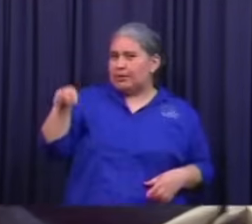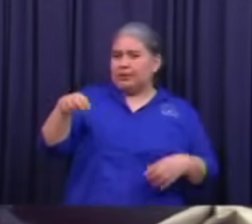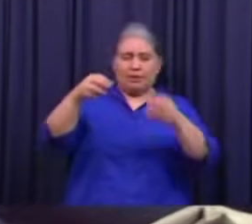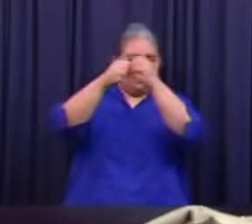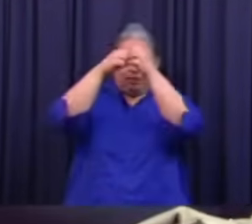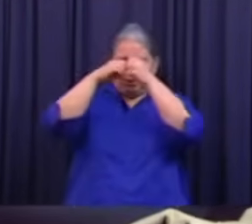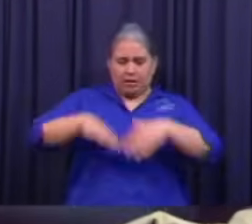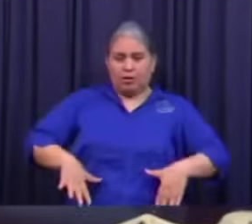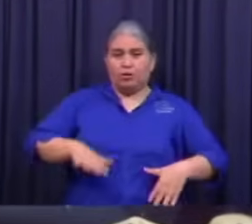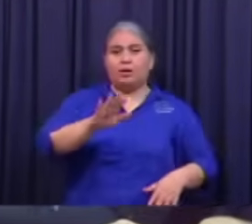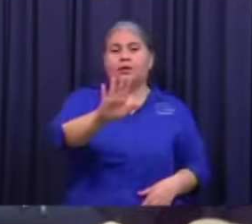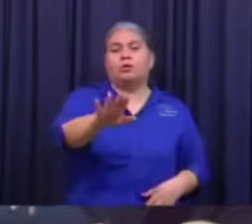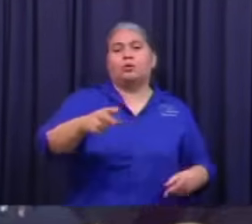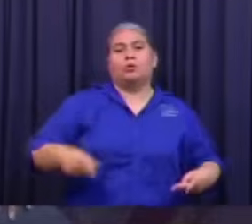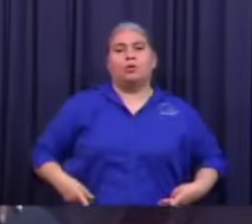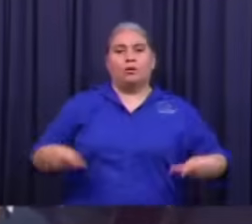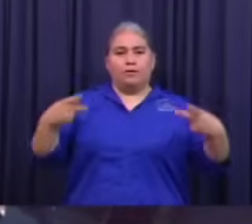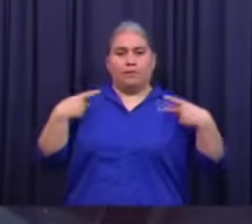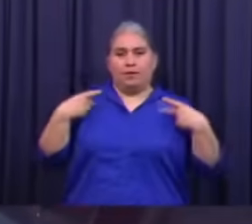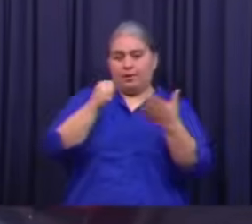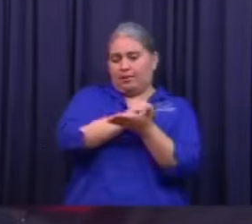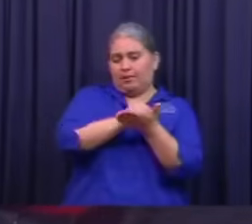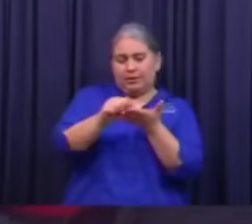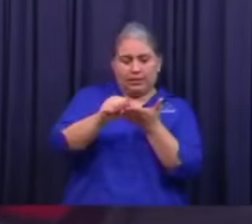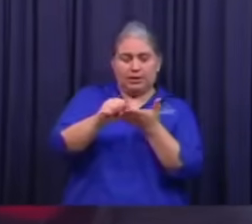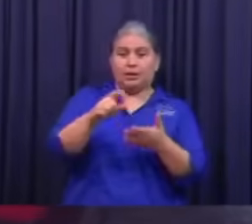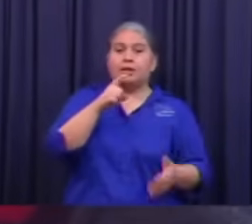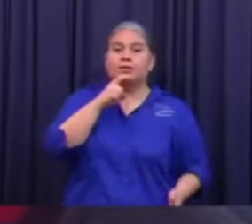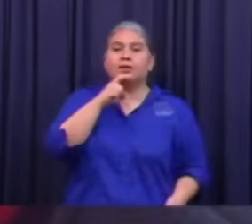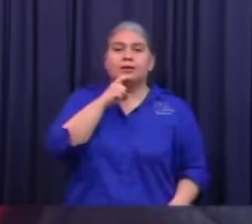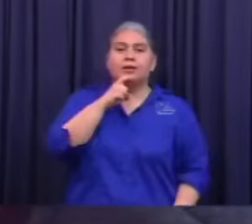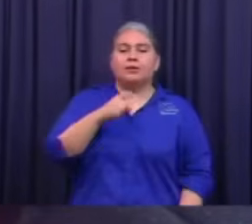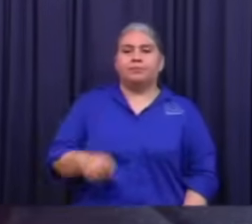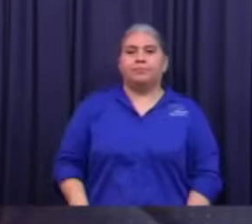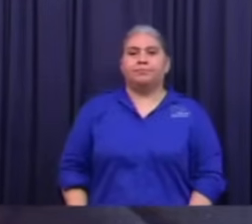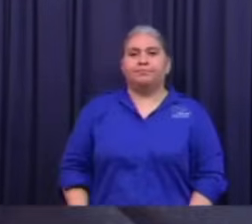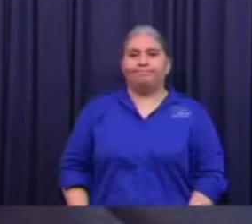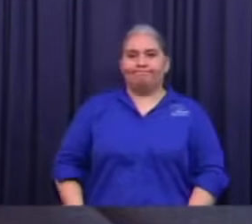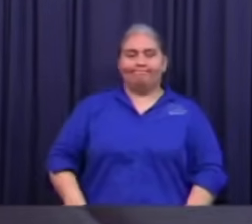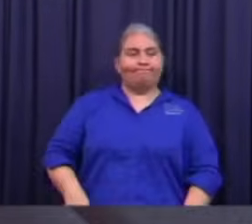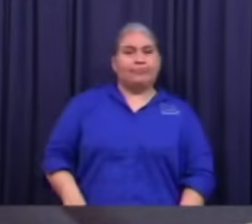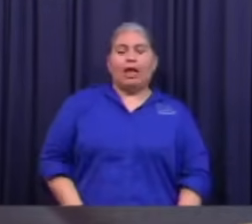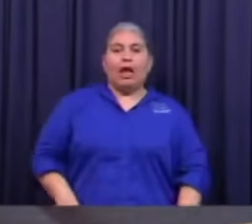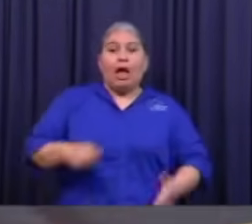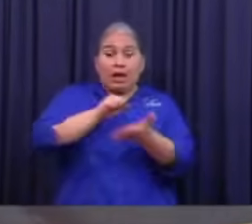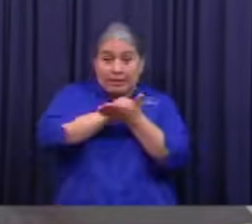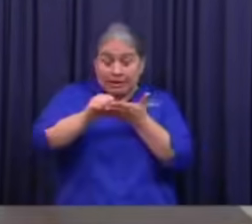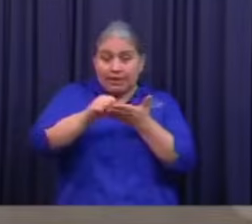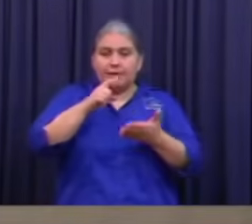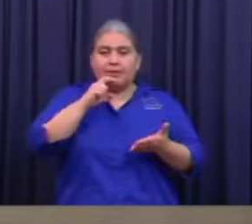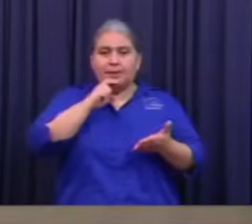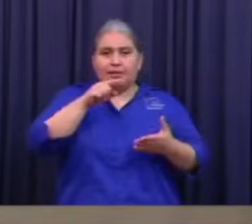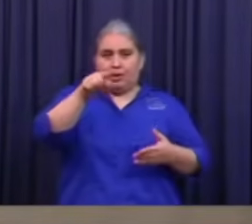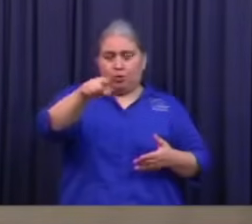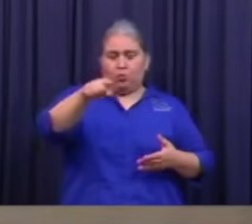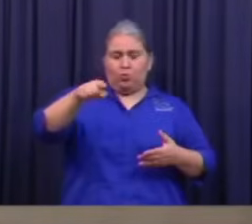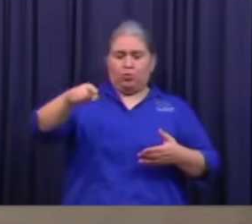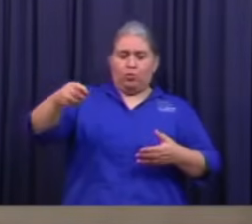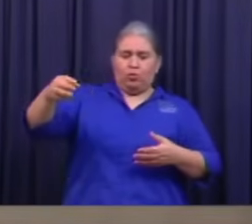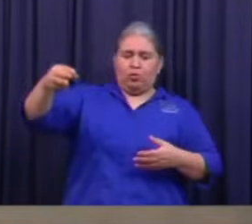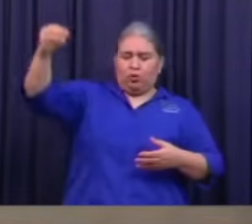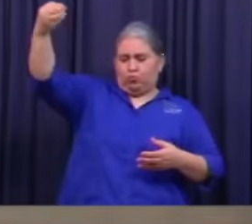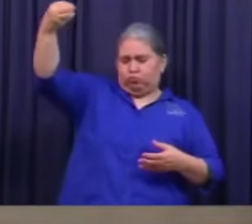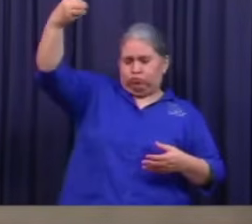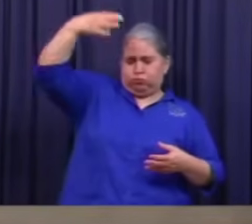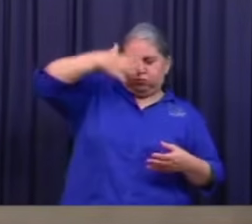tu vida santa cena te va a activar la gracia por eso es que aquí Leo yo y él les llevó porciones de